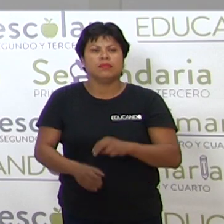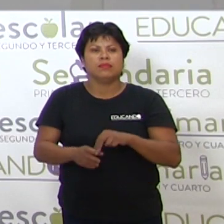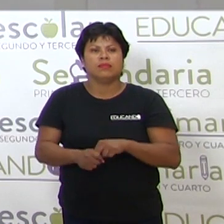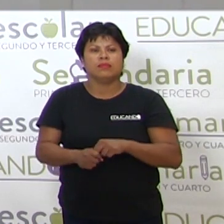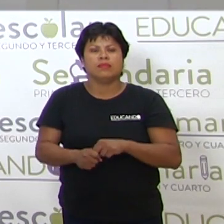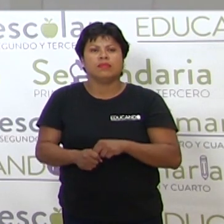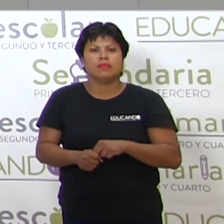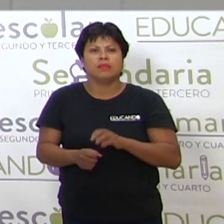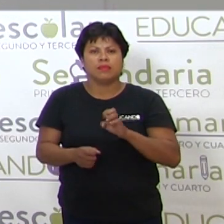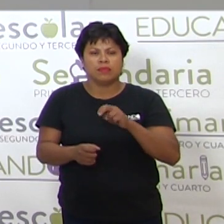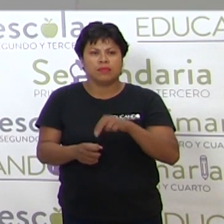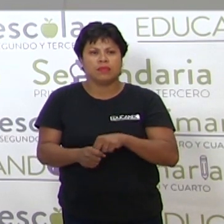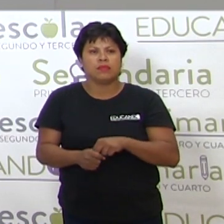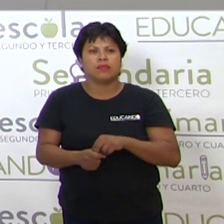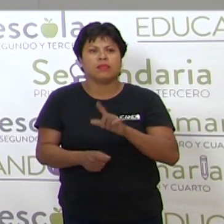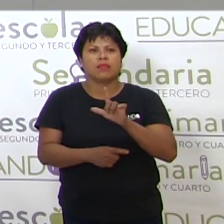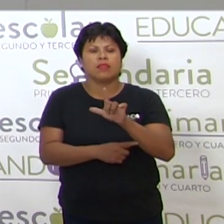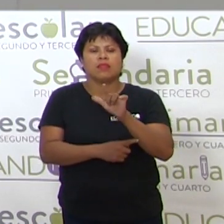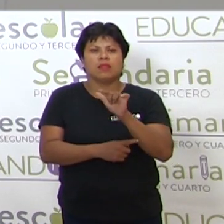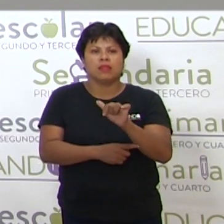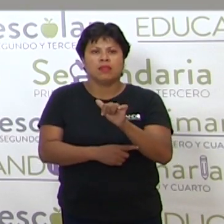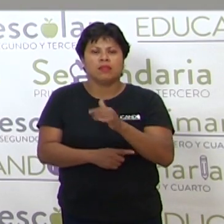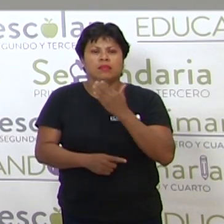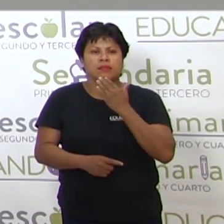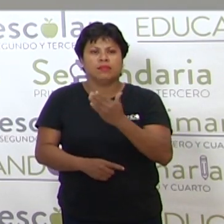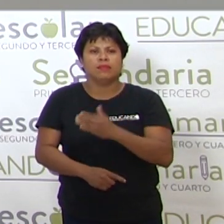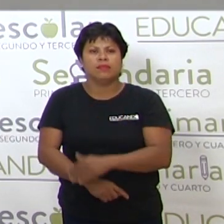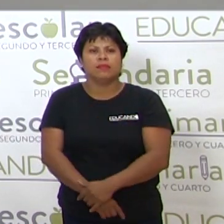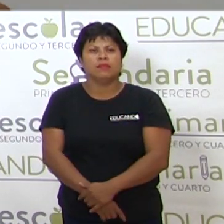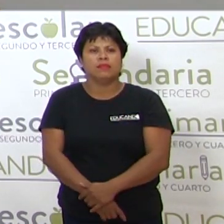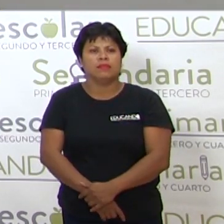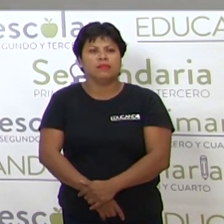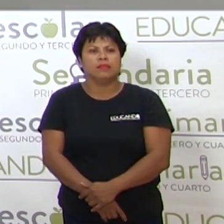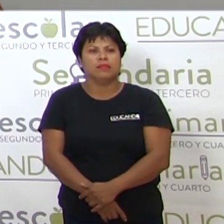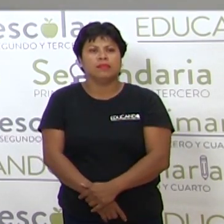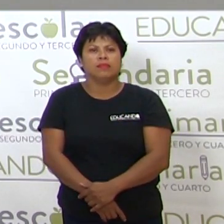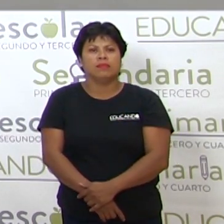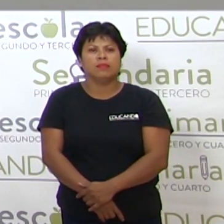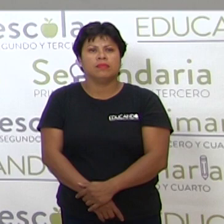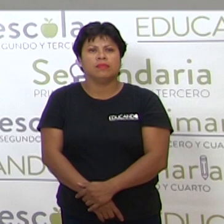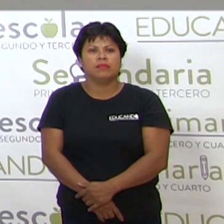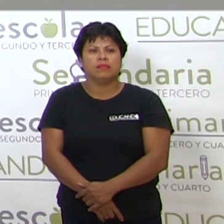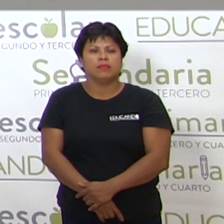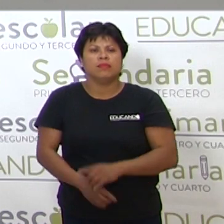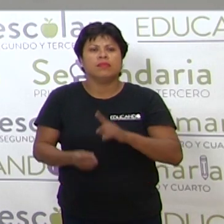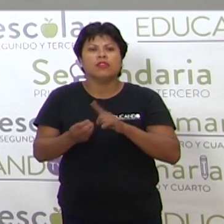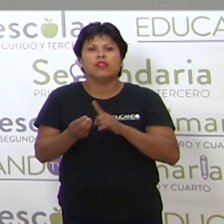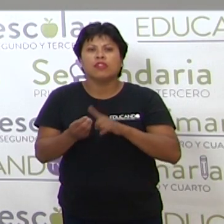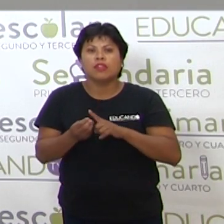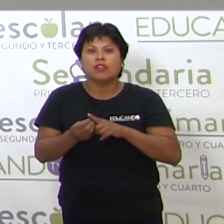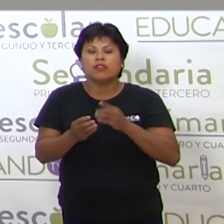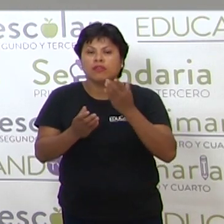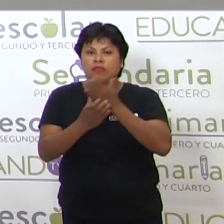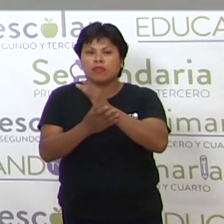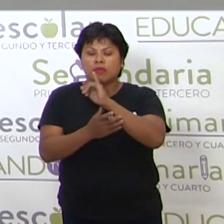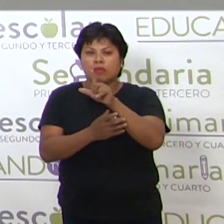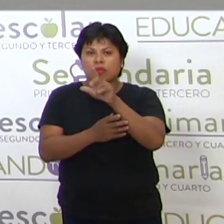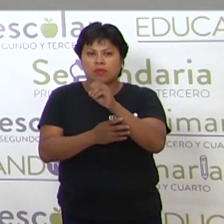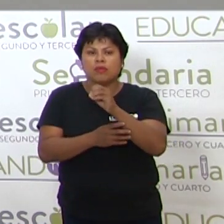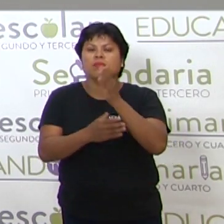en la muy bien a dónde fue julio